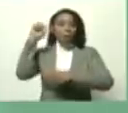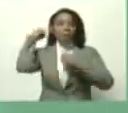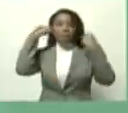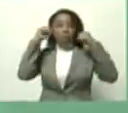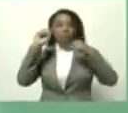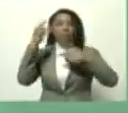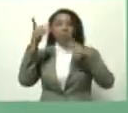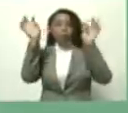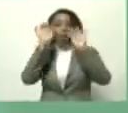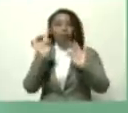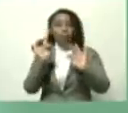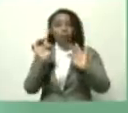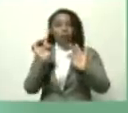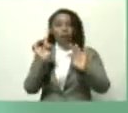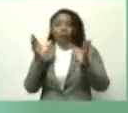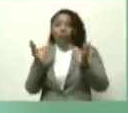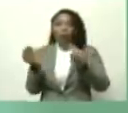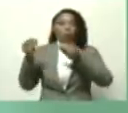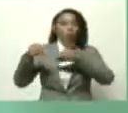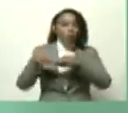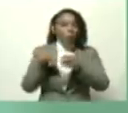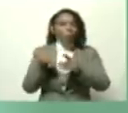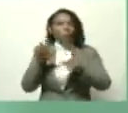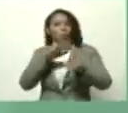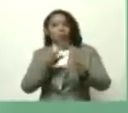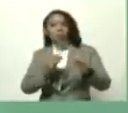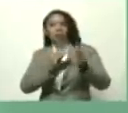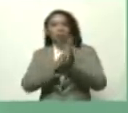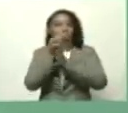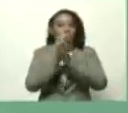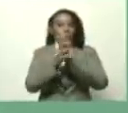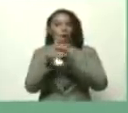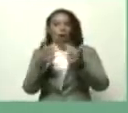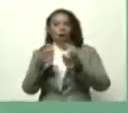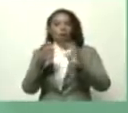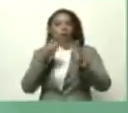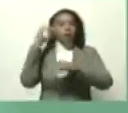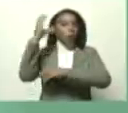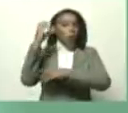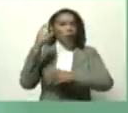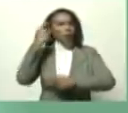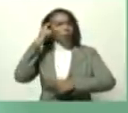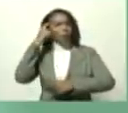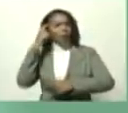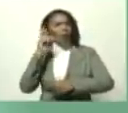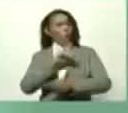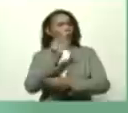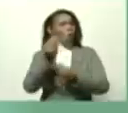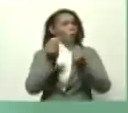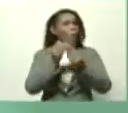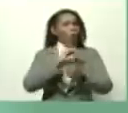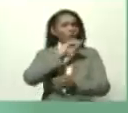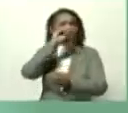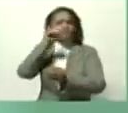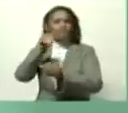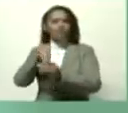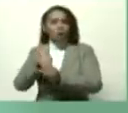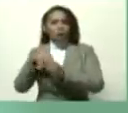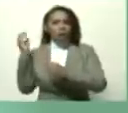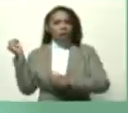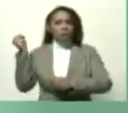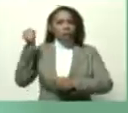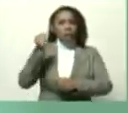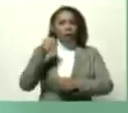segunda modalidad, pues la complicidad de los organismos de migración colombianos. ¿No se acuerdan cómo entraron los que trajeron